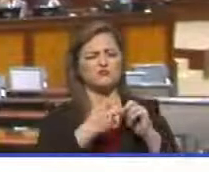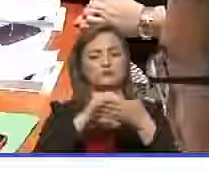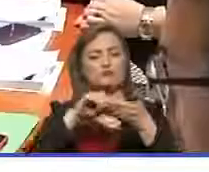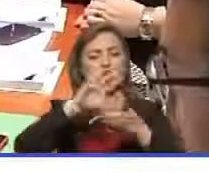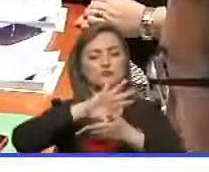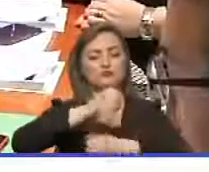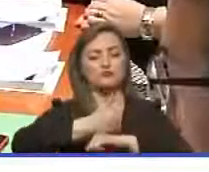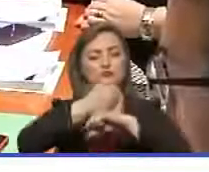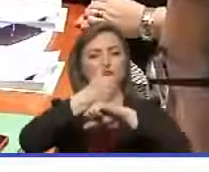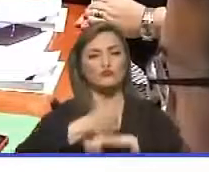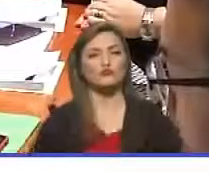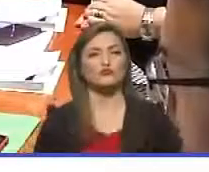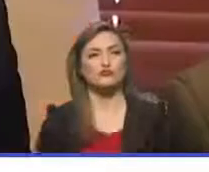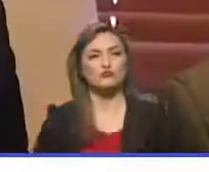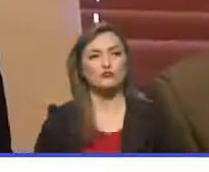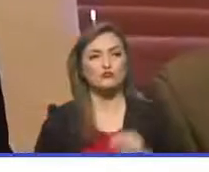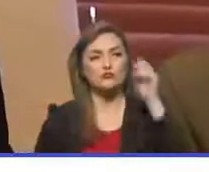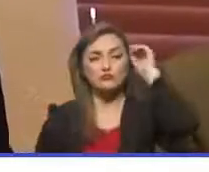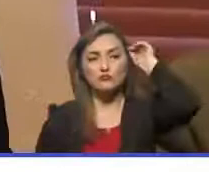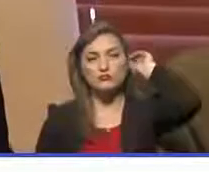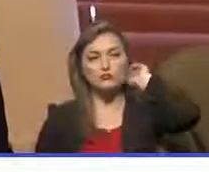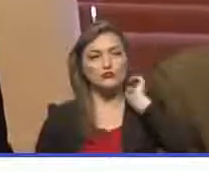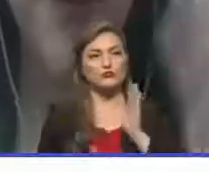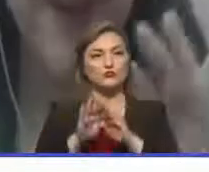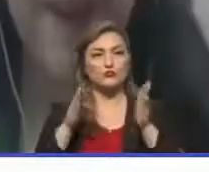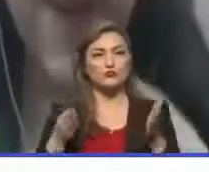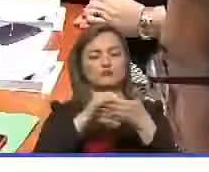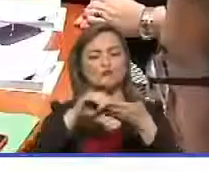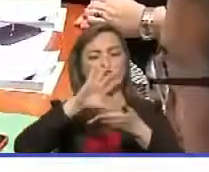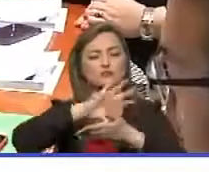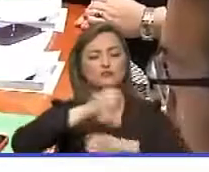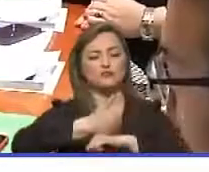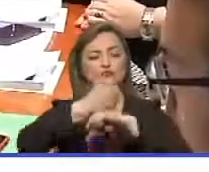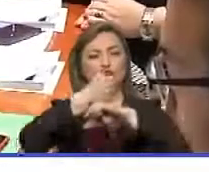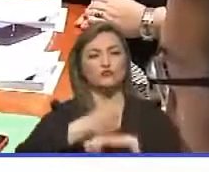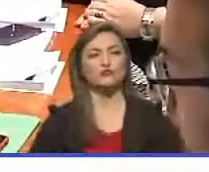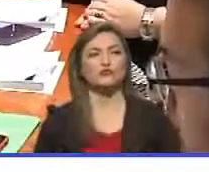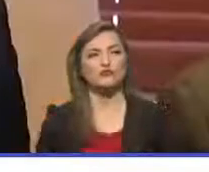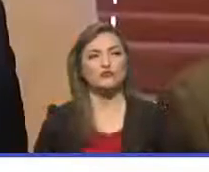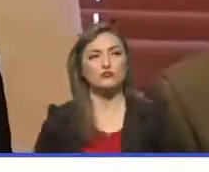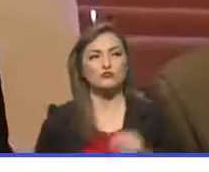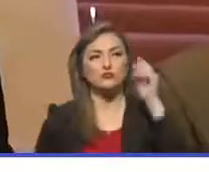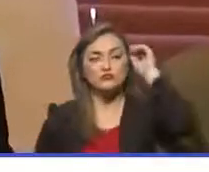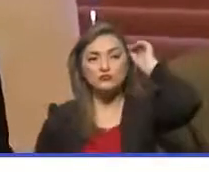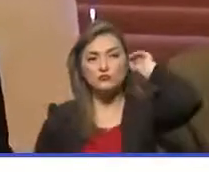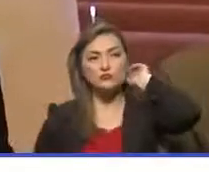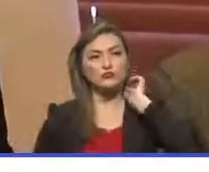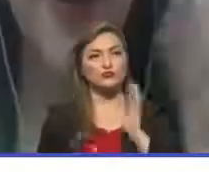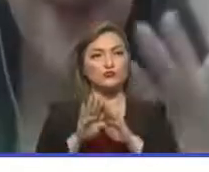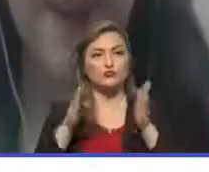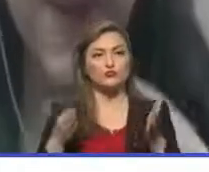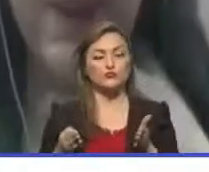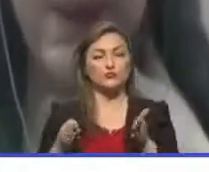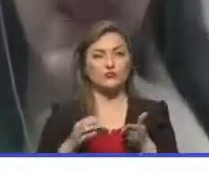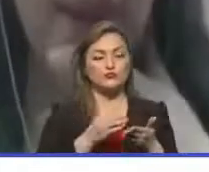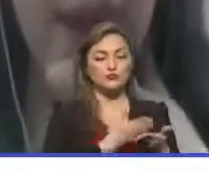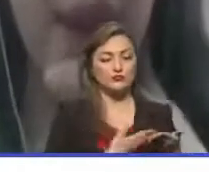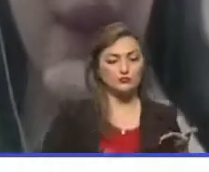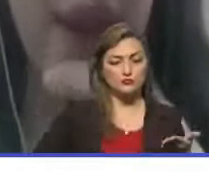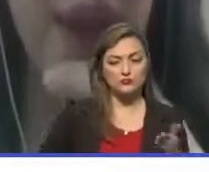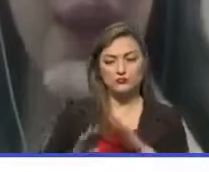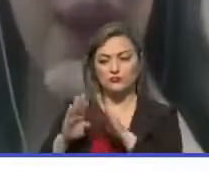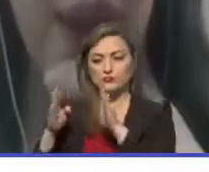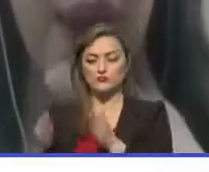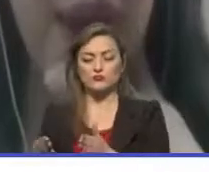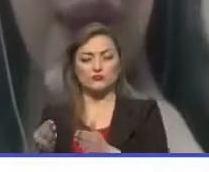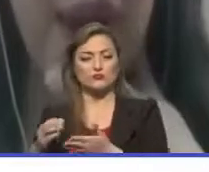luego porque habían inconstitucionalidades según los miembros del CAL. Por eso se conformaron mesas entre el Ejecutivo y Legislativo,